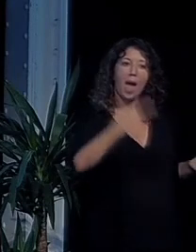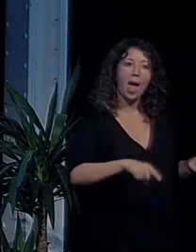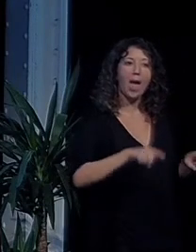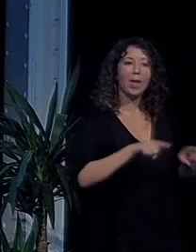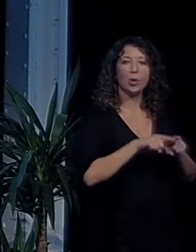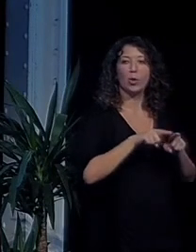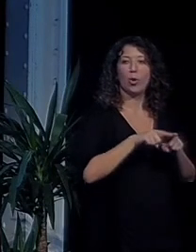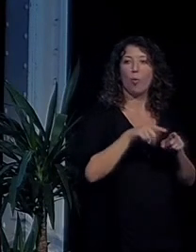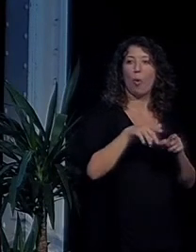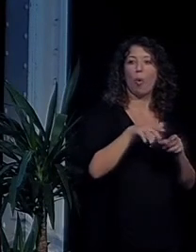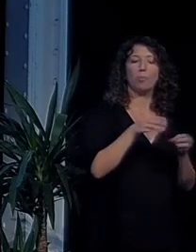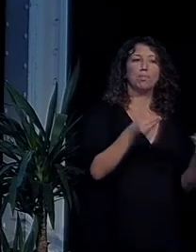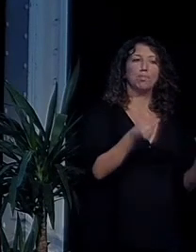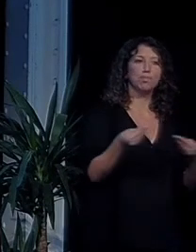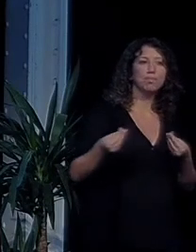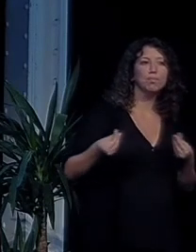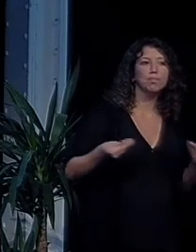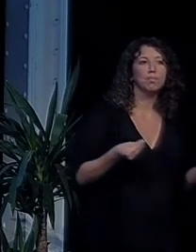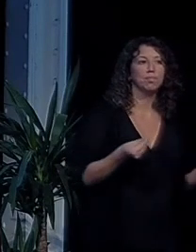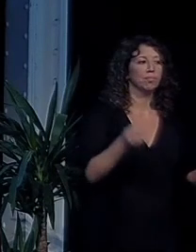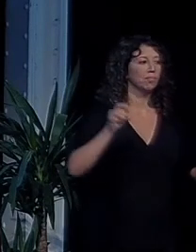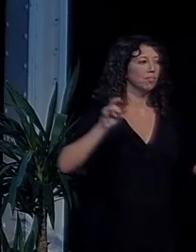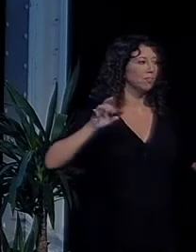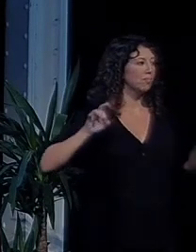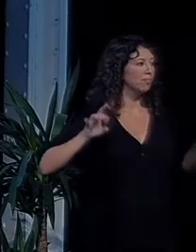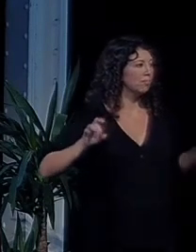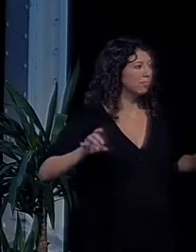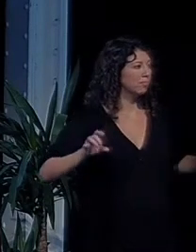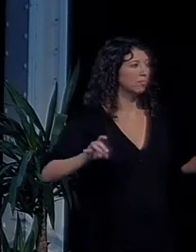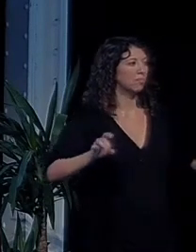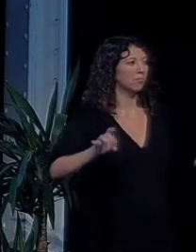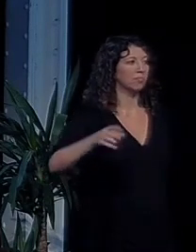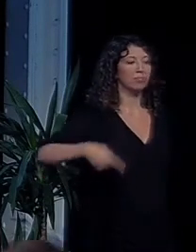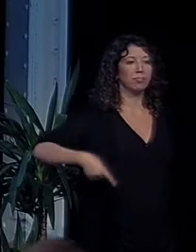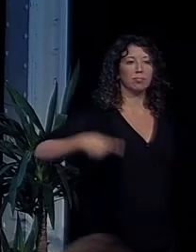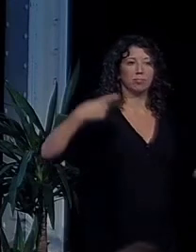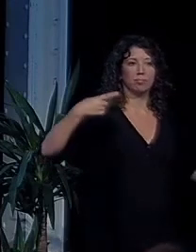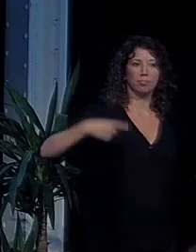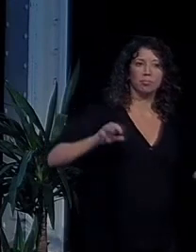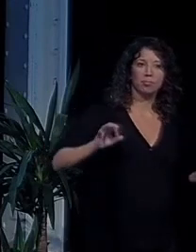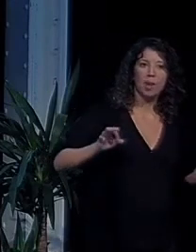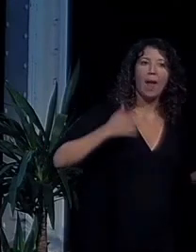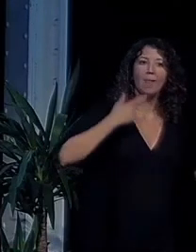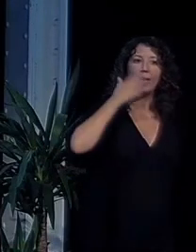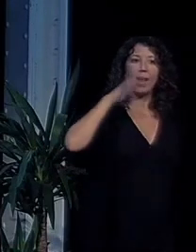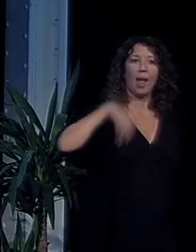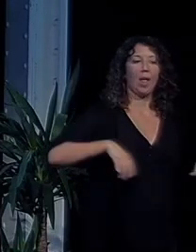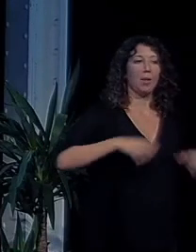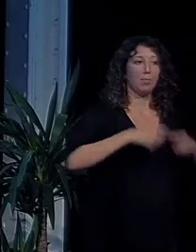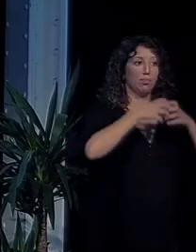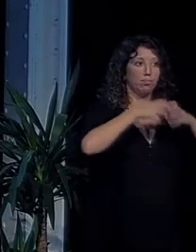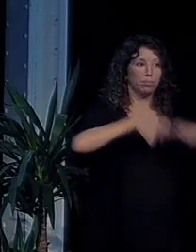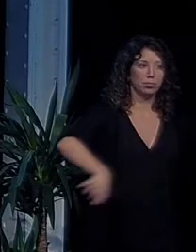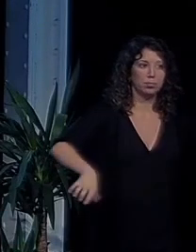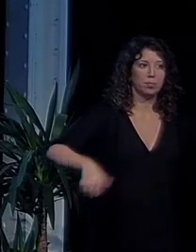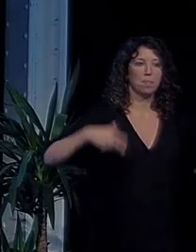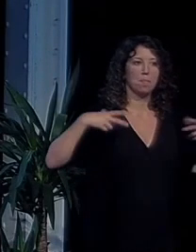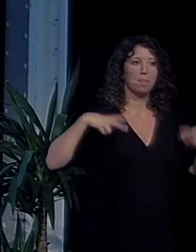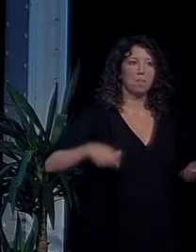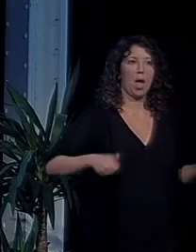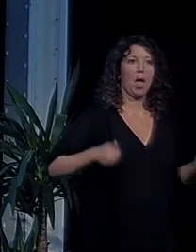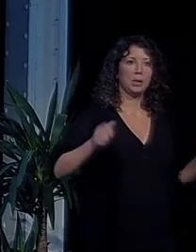de crispación muy, muy, muy potente, que lo único que está haciendo es dividirnos y que nuestras